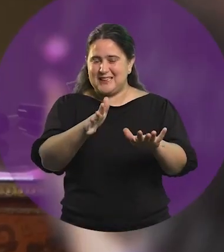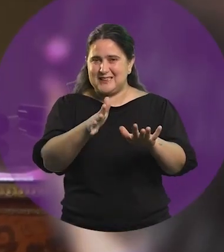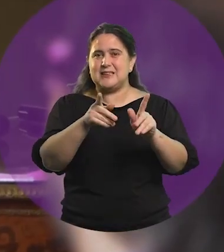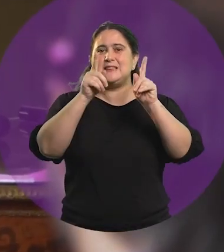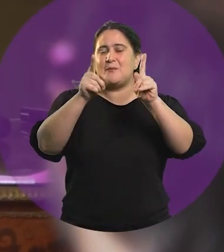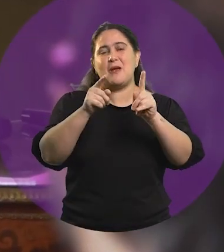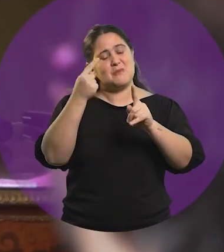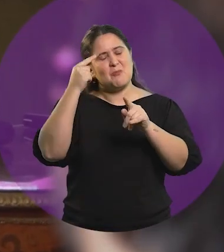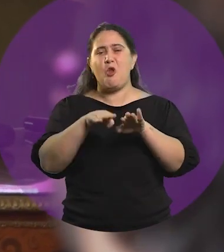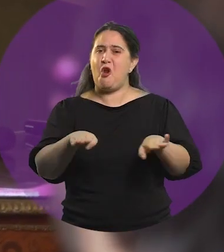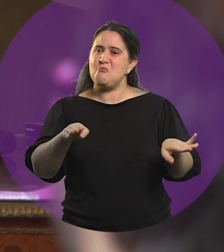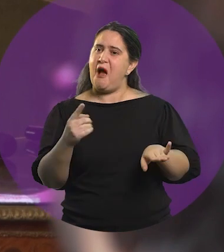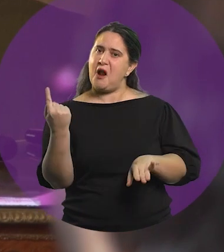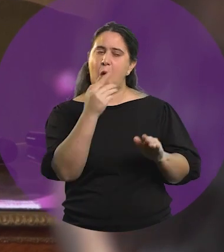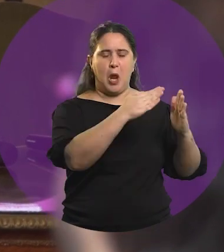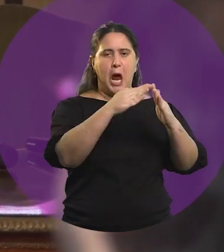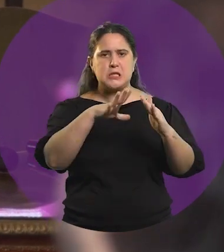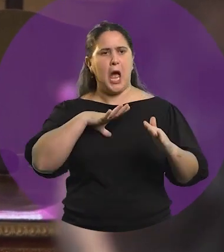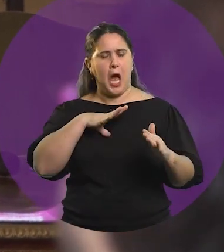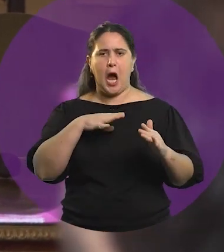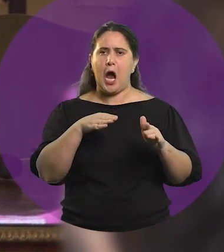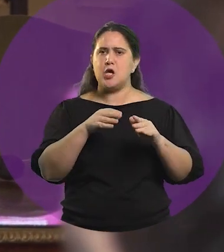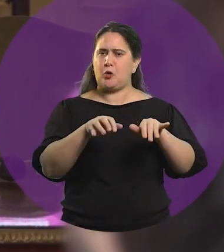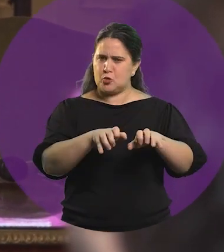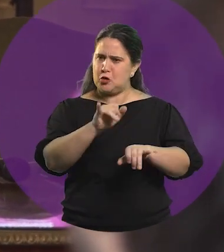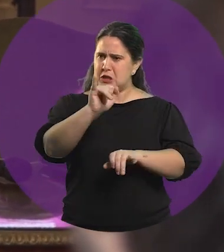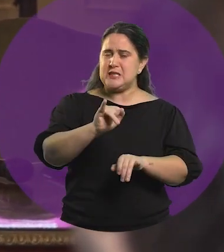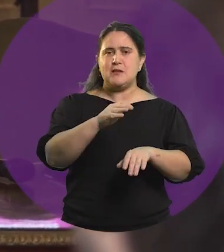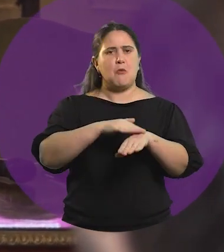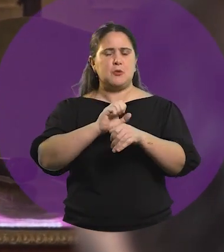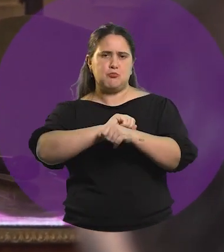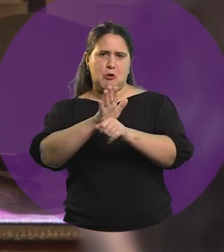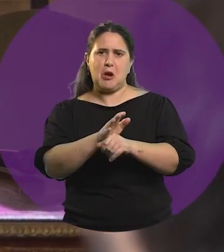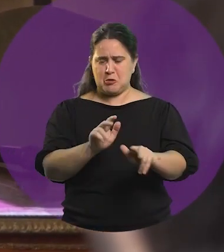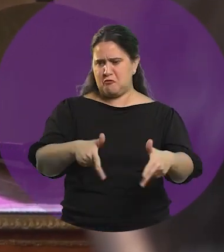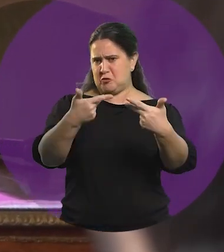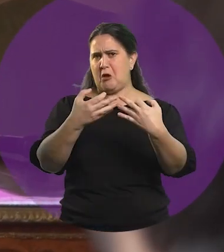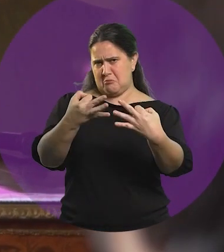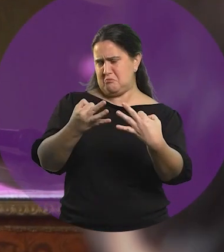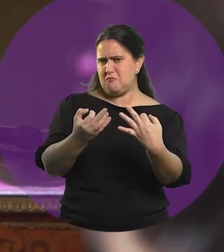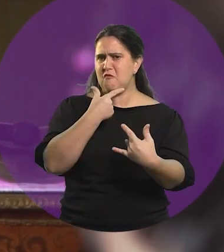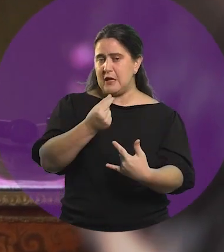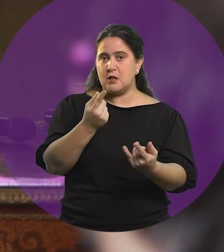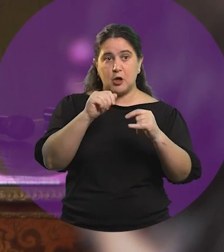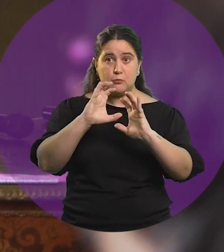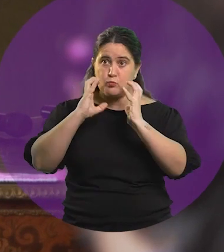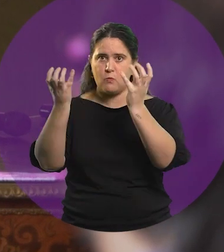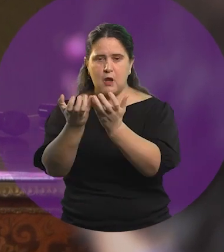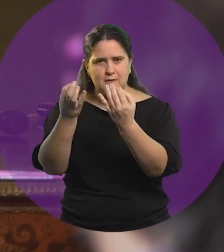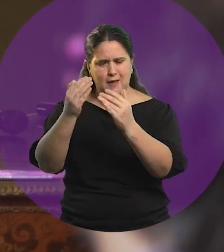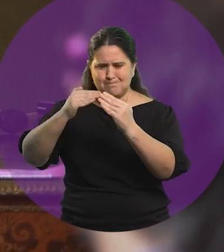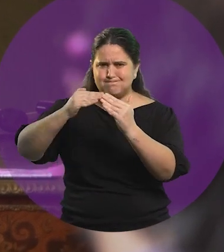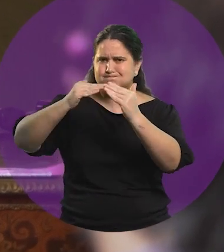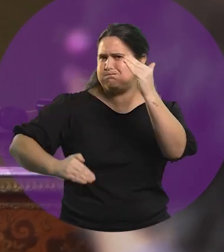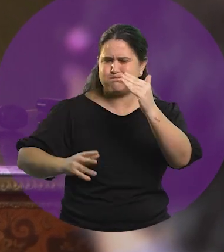es que algo que tomamos como muy normal, que en cada casa haya una computadora, y cuando vino la pandemia pasamos a la virtualidad sin nada. Los datos globales dicen que hay